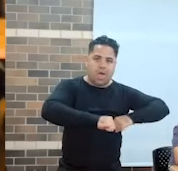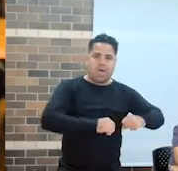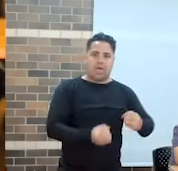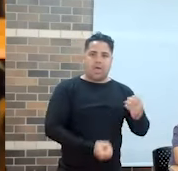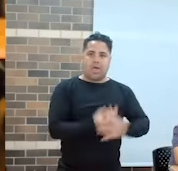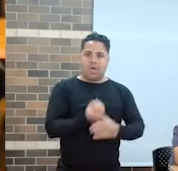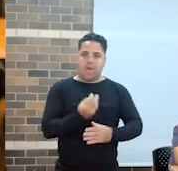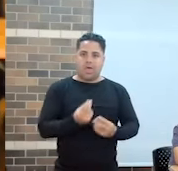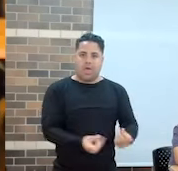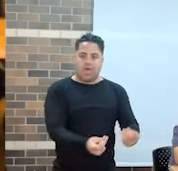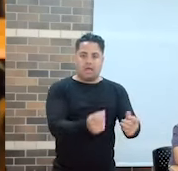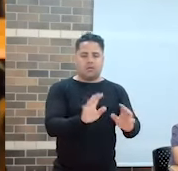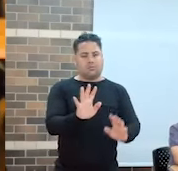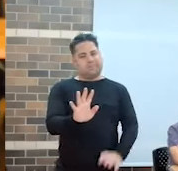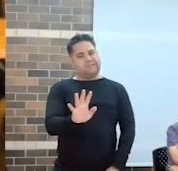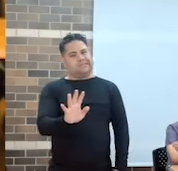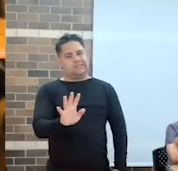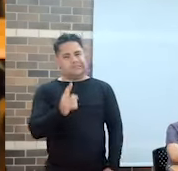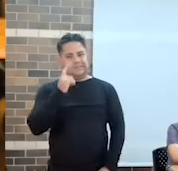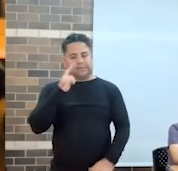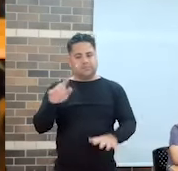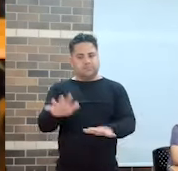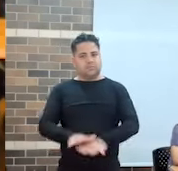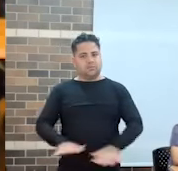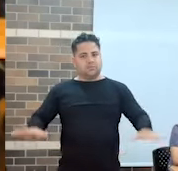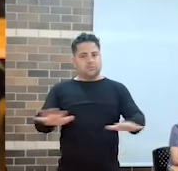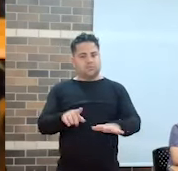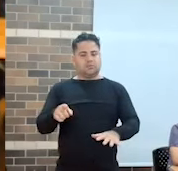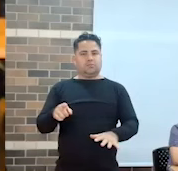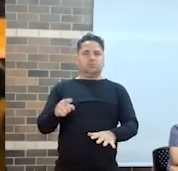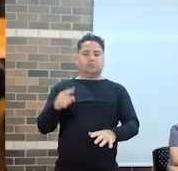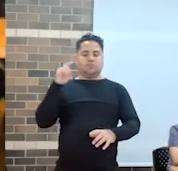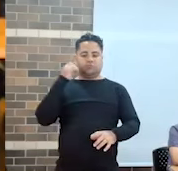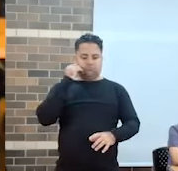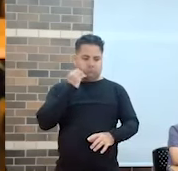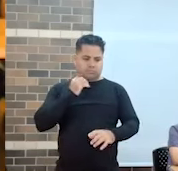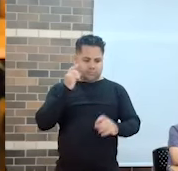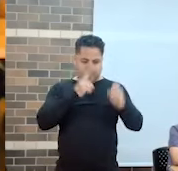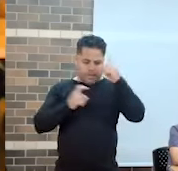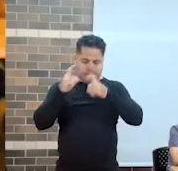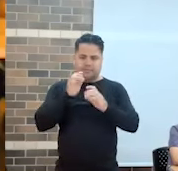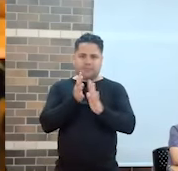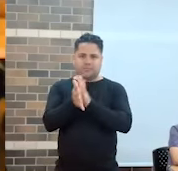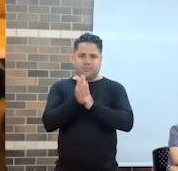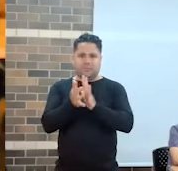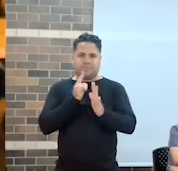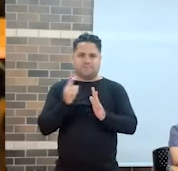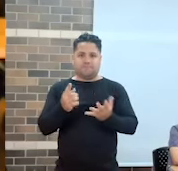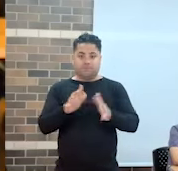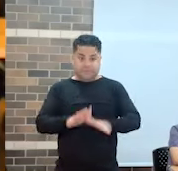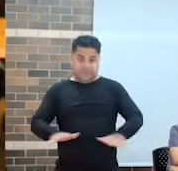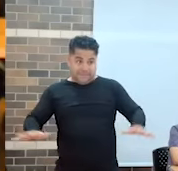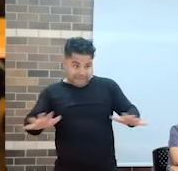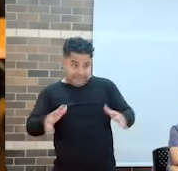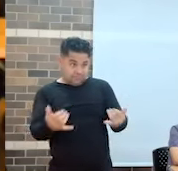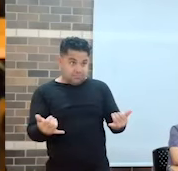El campus es un espacio donde se privilegia esas formas de procesar y de comprender la información, ¿cierto? Aquí, en este